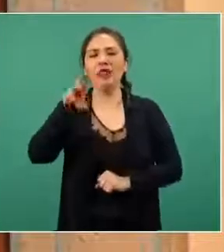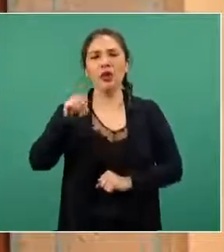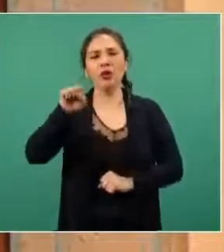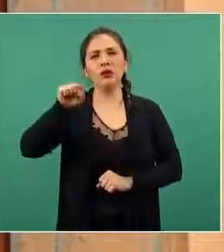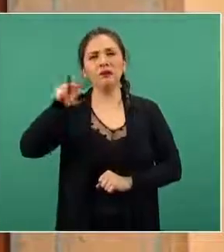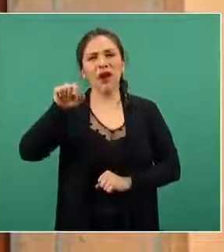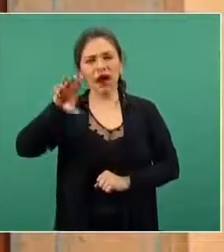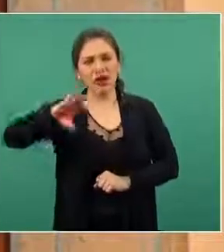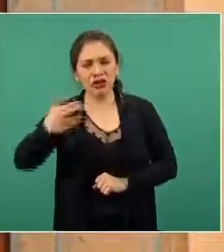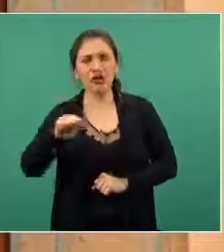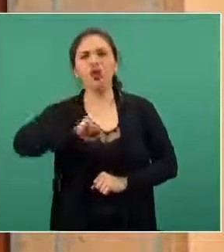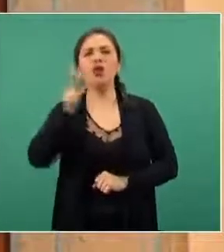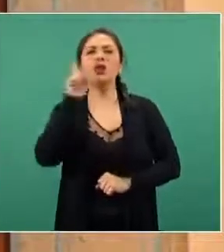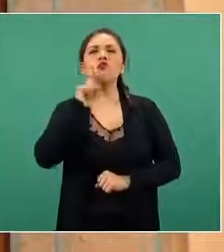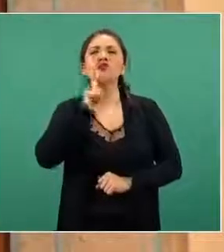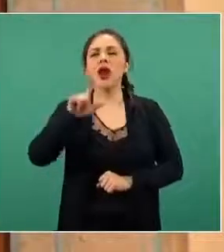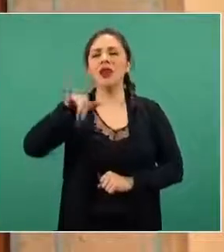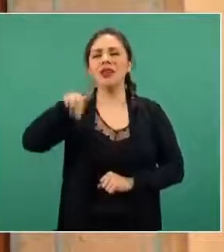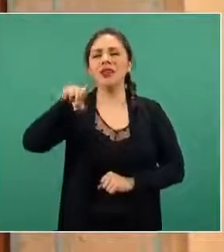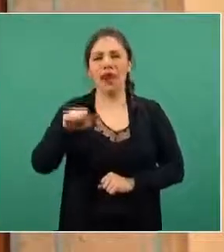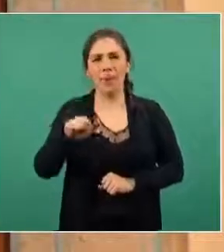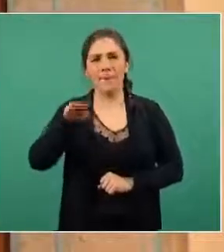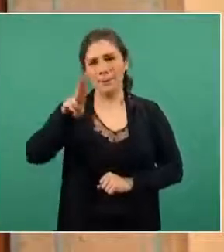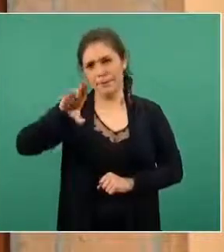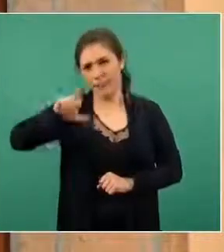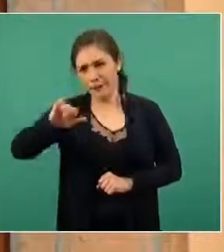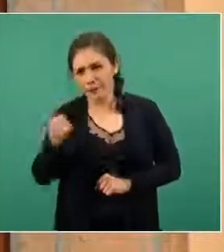de la doctora Linda Bucay, del doctor Domínguez